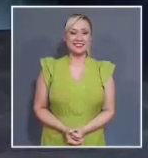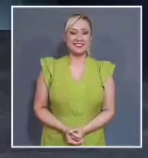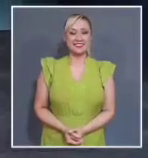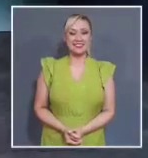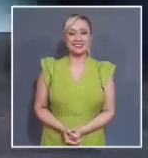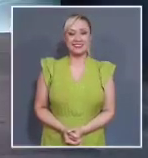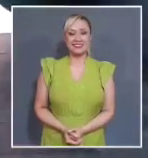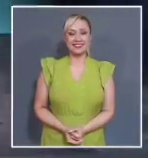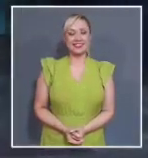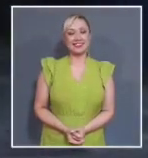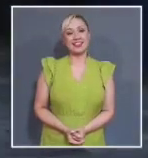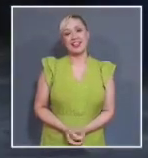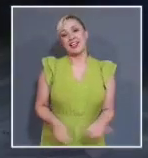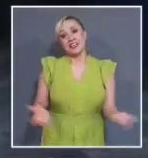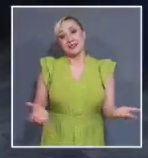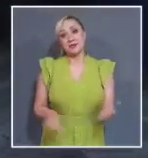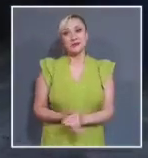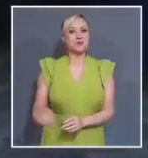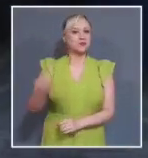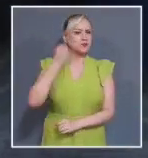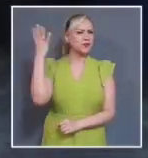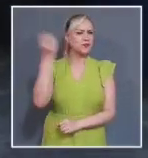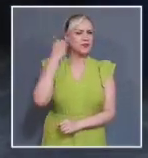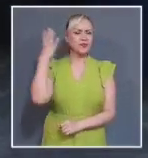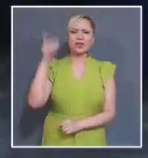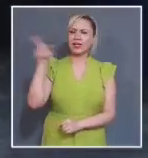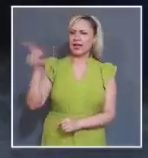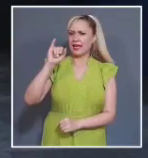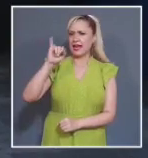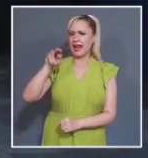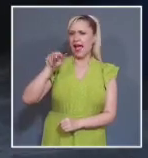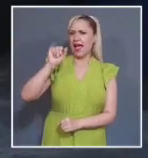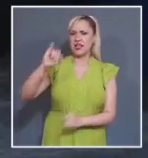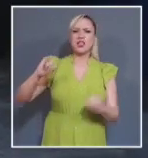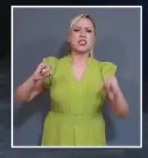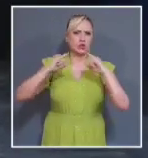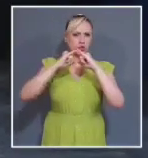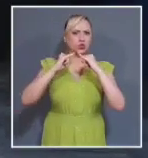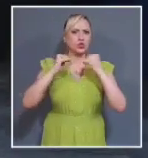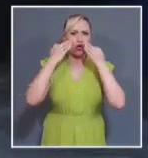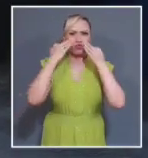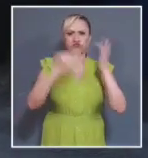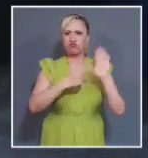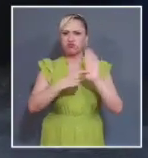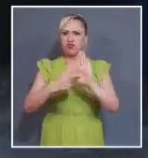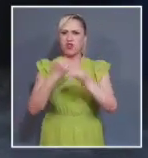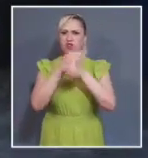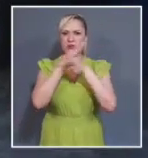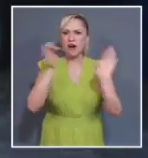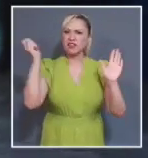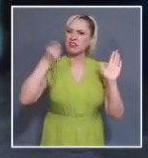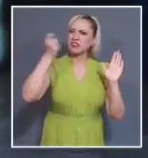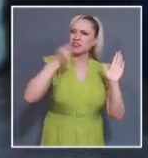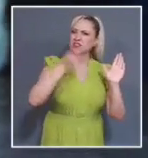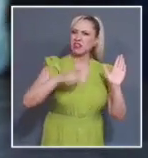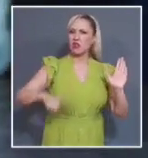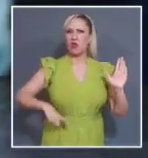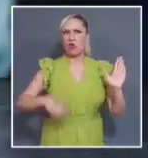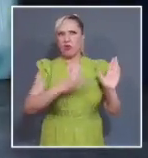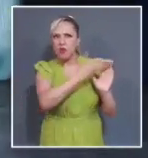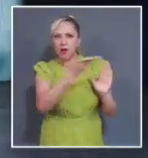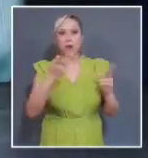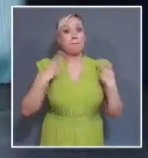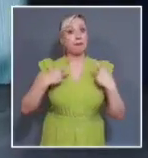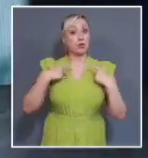Y bueno, durante un foro organizado por el INAI se demandó establecer regulaciones que protejan los datos personales de quienes realizan compras